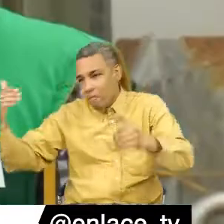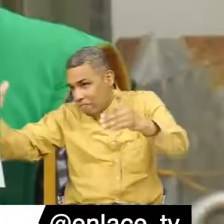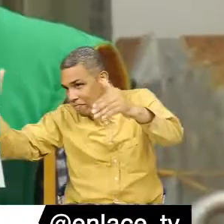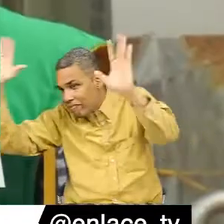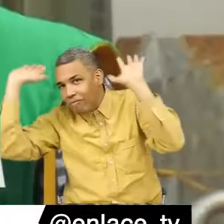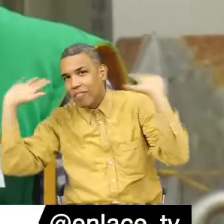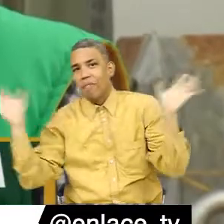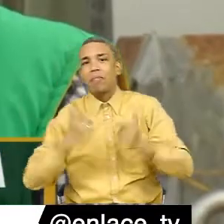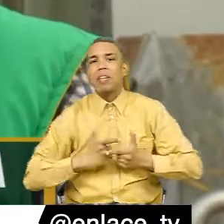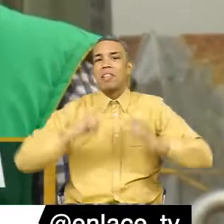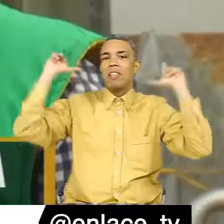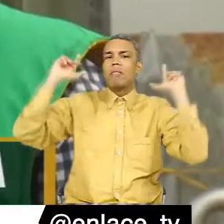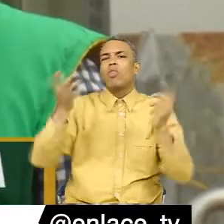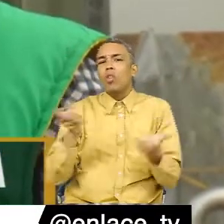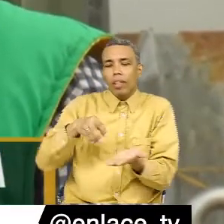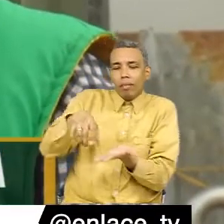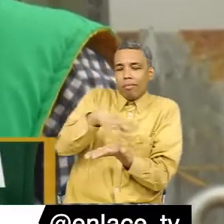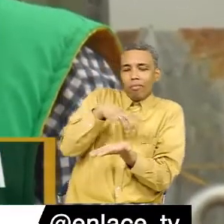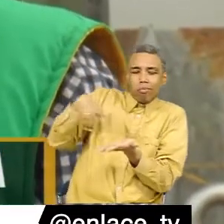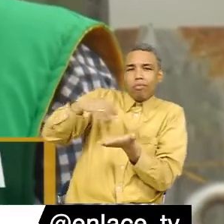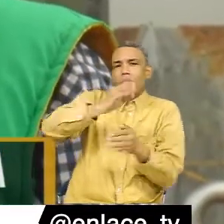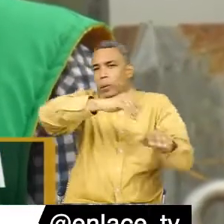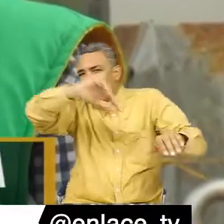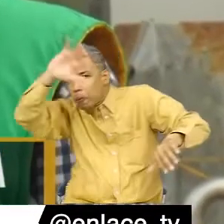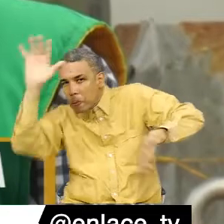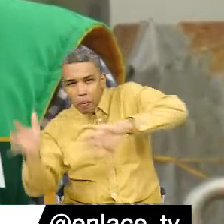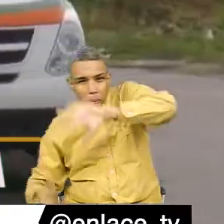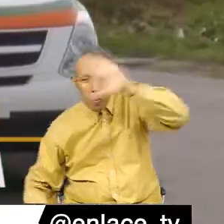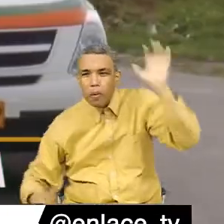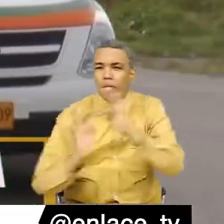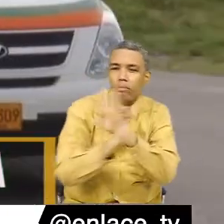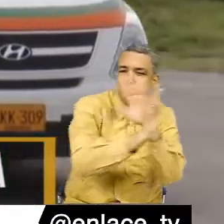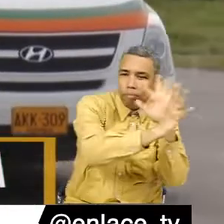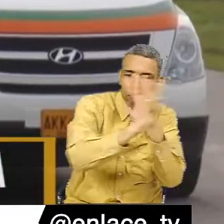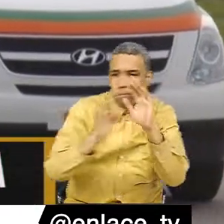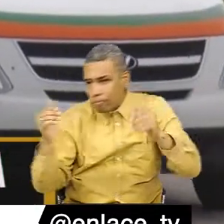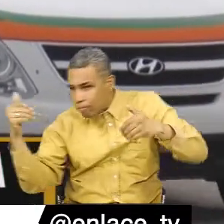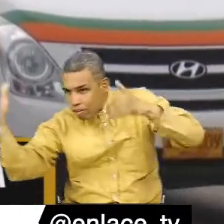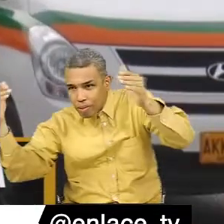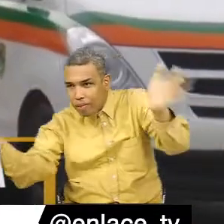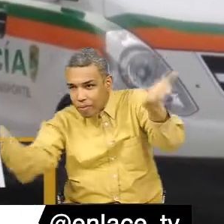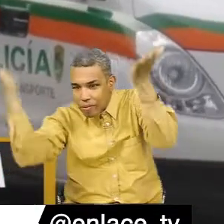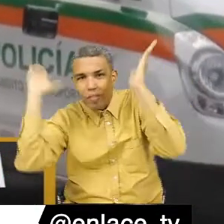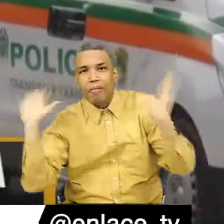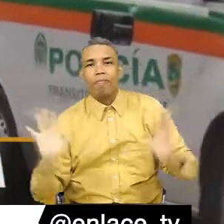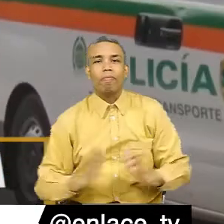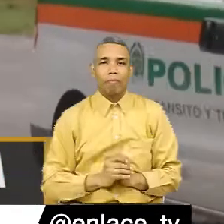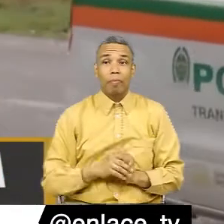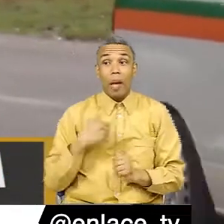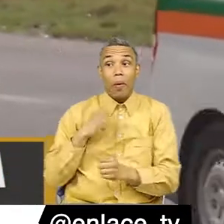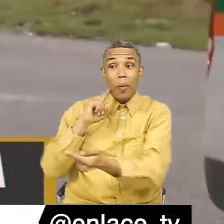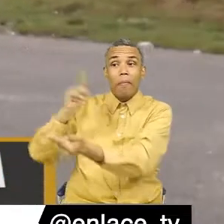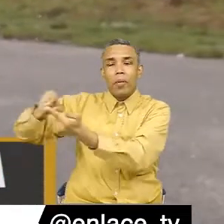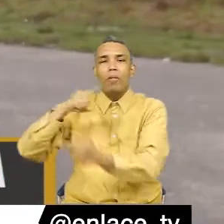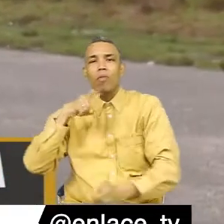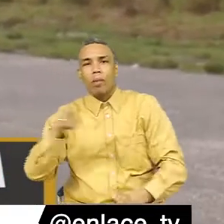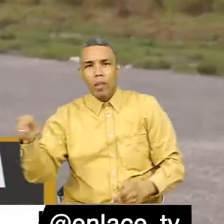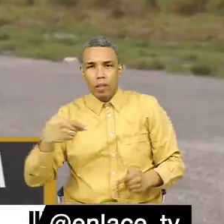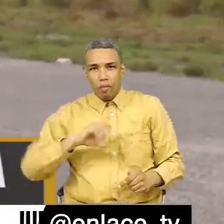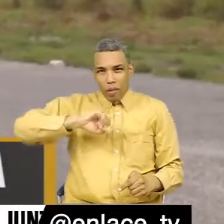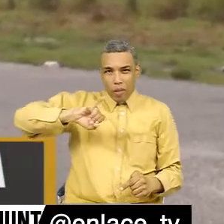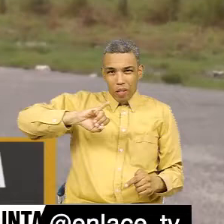Santander. Esa es la estrategia de hoy y vamos ya destino Bucaramanga. Vale recordar que esta especie está en vía de extinción, de allí